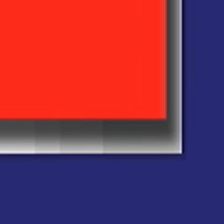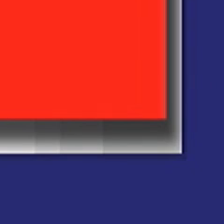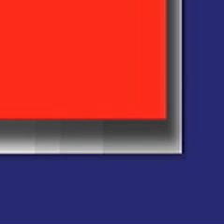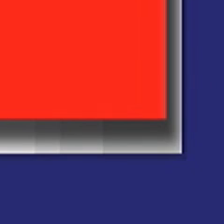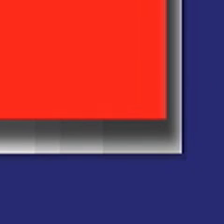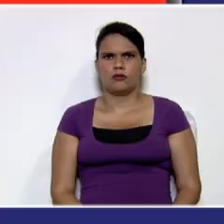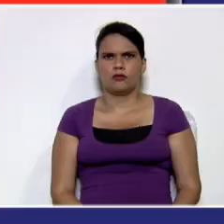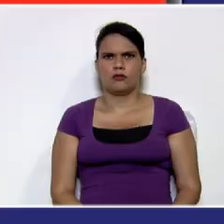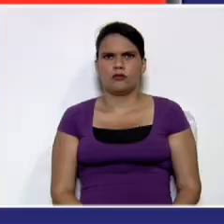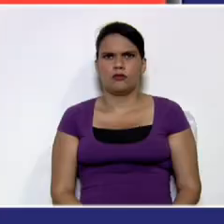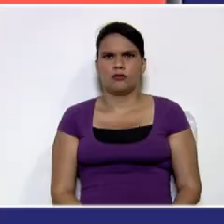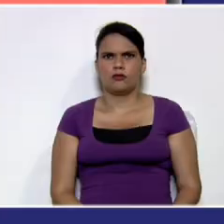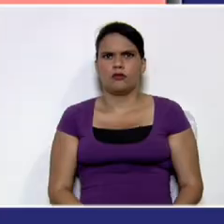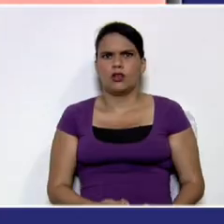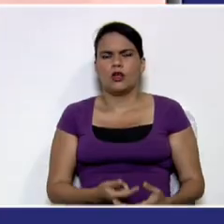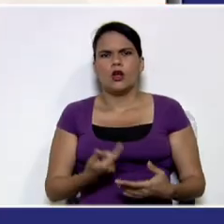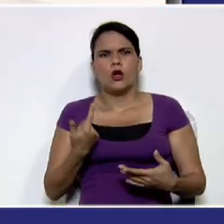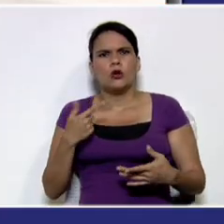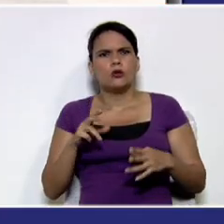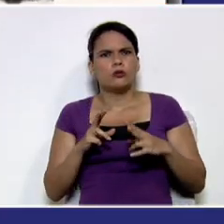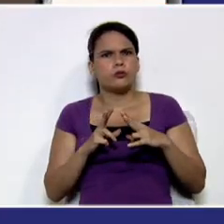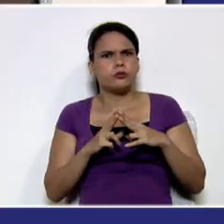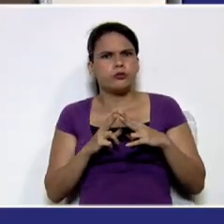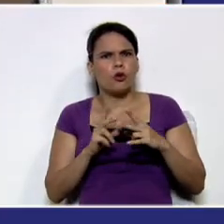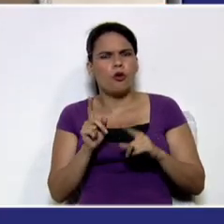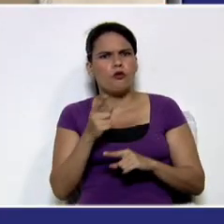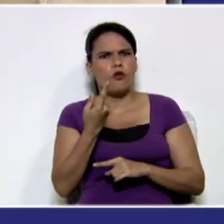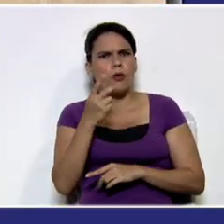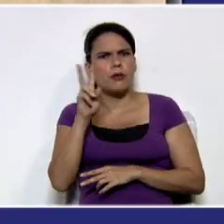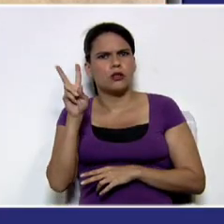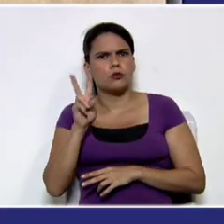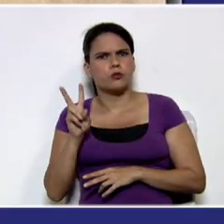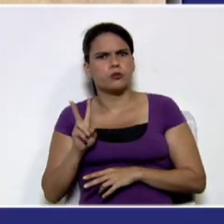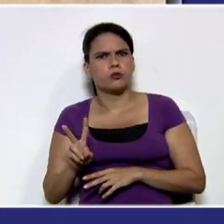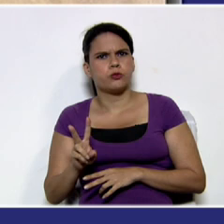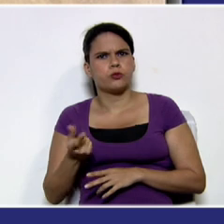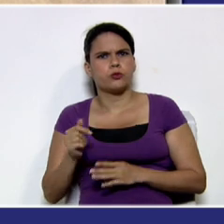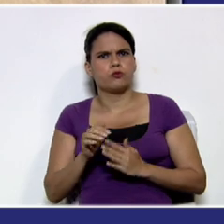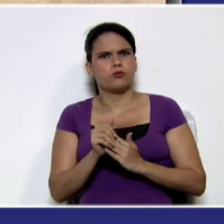Andrés López del Rosario, conocido como Andrés Soto, fue un venezolano que encabezó la